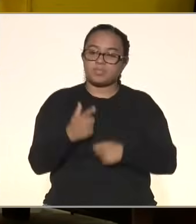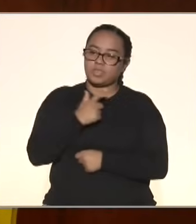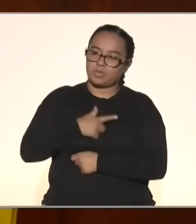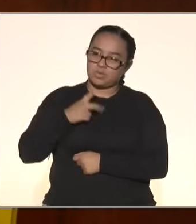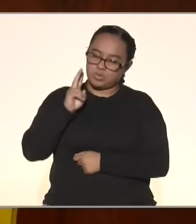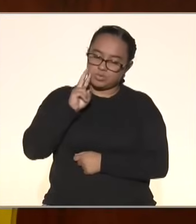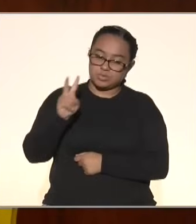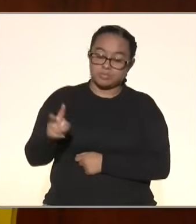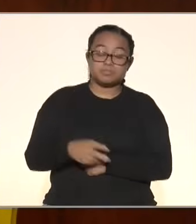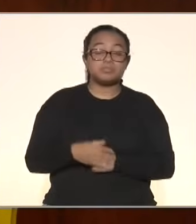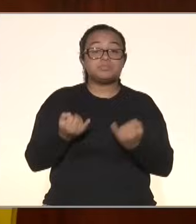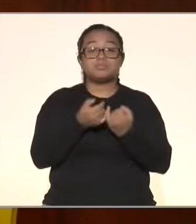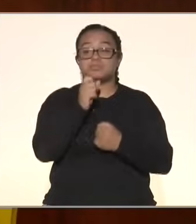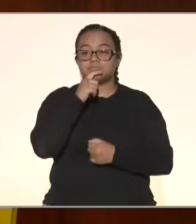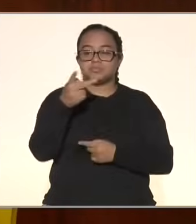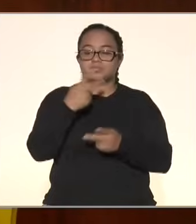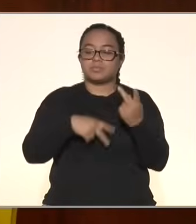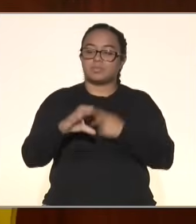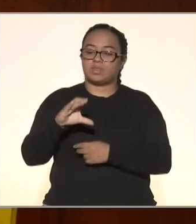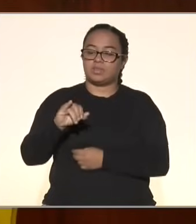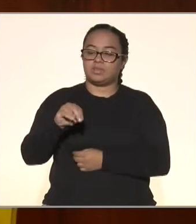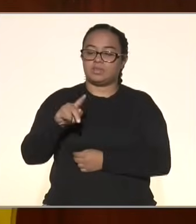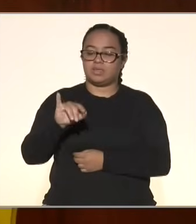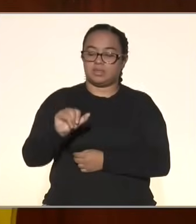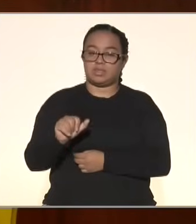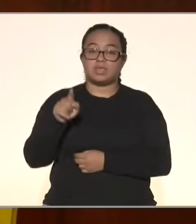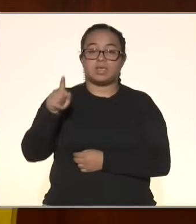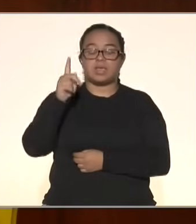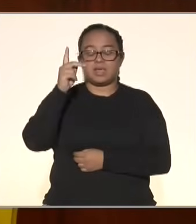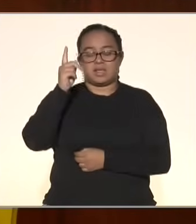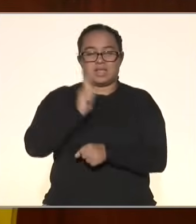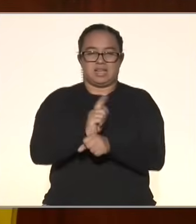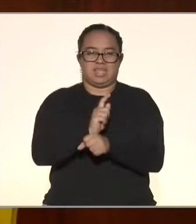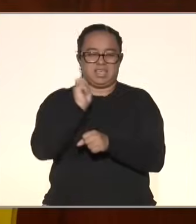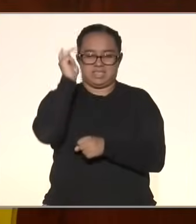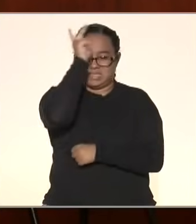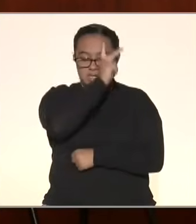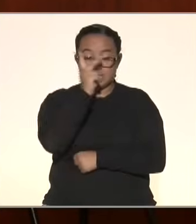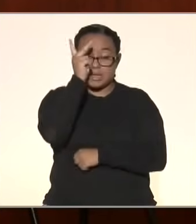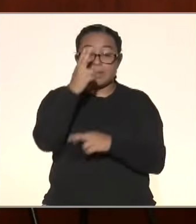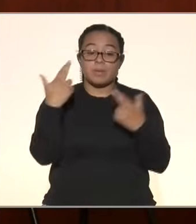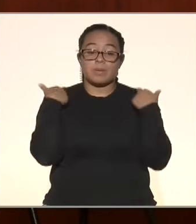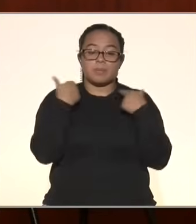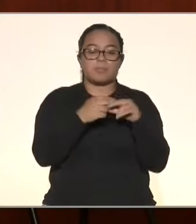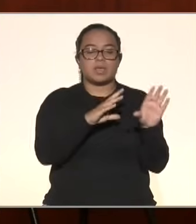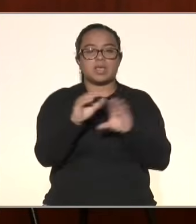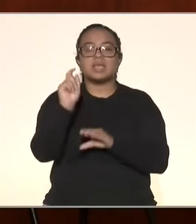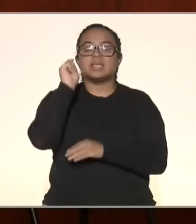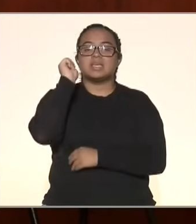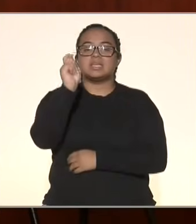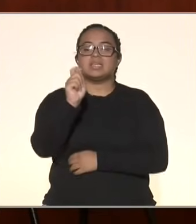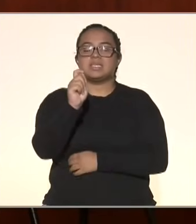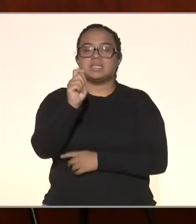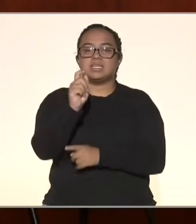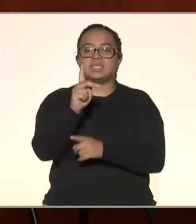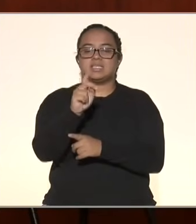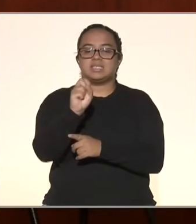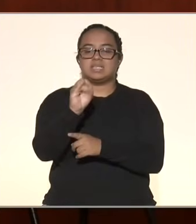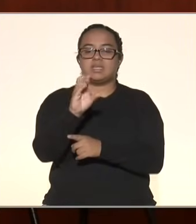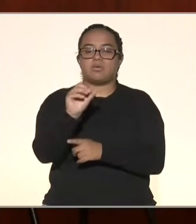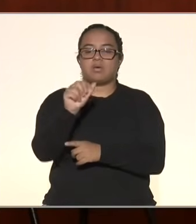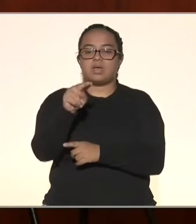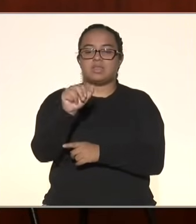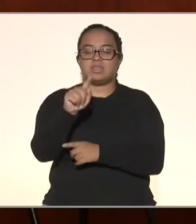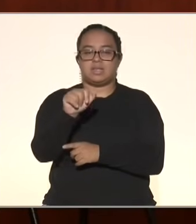verte. Y también está con nosotros Cintia Peña. Ella es licenciada en psicología, maestra en teoría psicoanalítica y docente